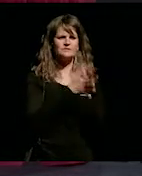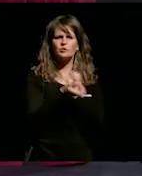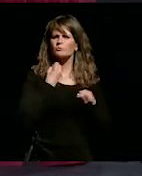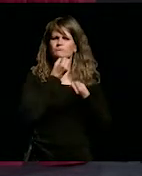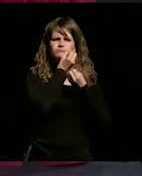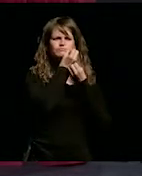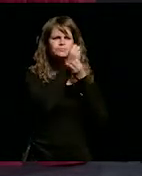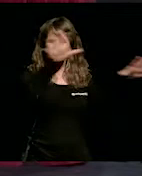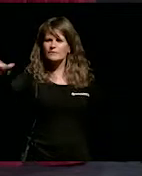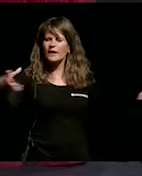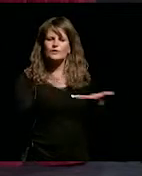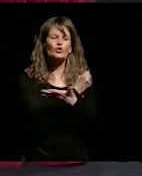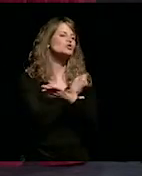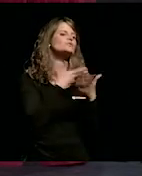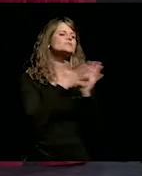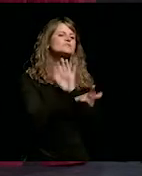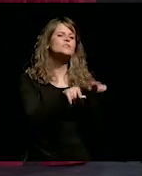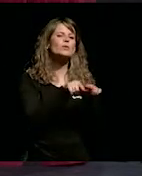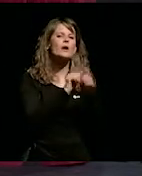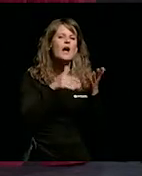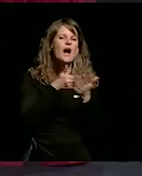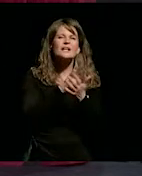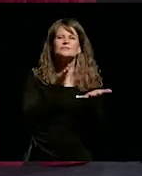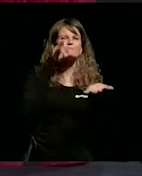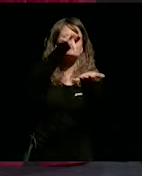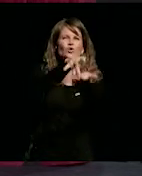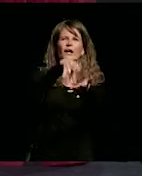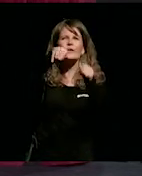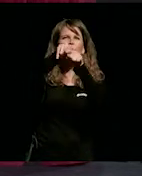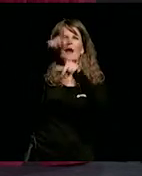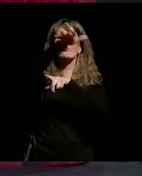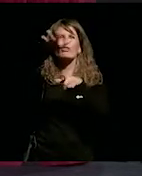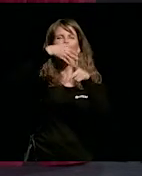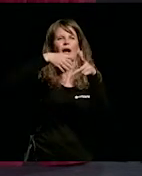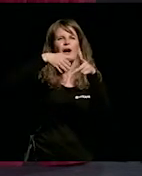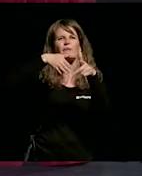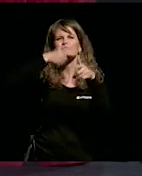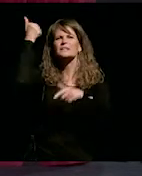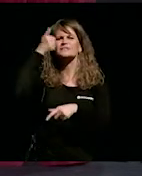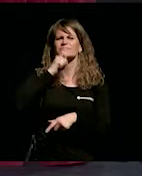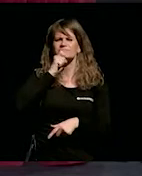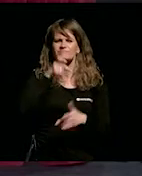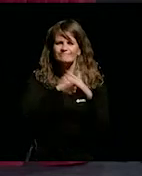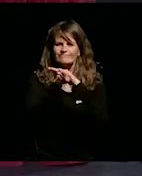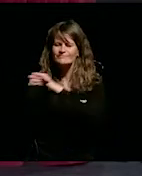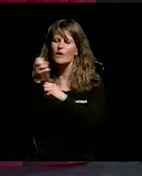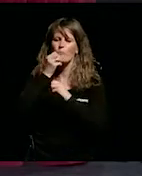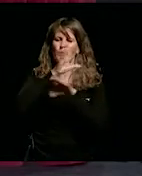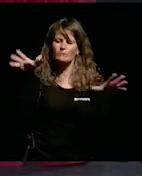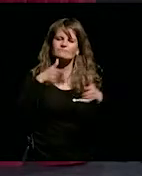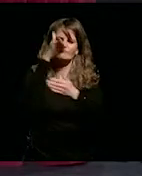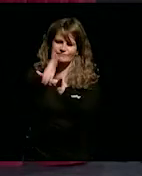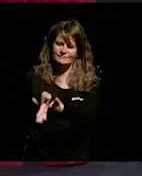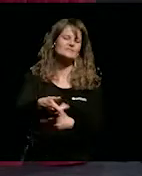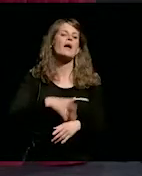todos, claro, hasta que llegue al más recóndito lugar de la sala para transmitir esta radiante